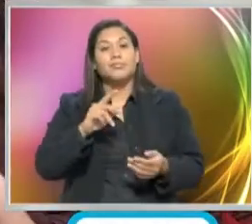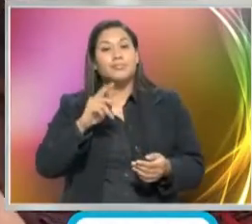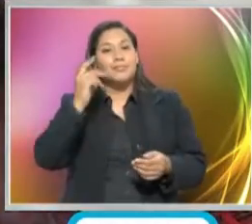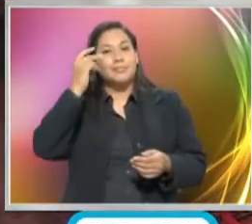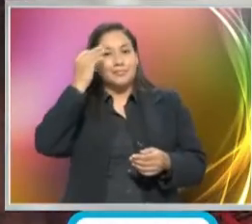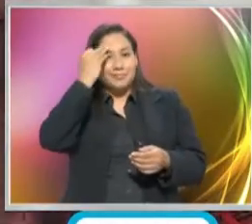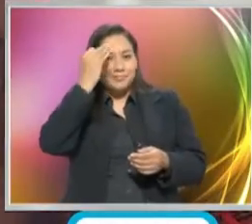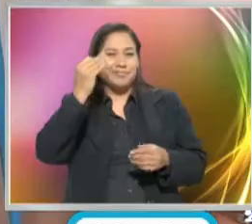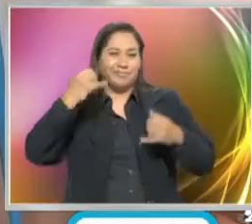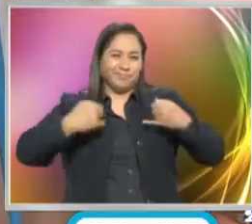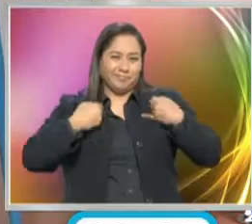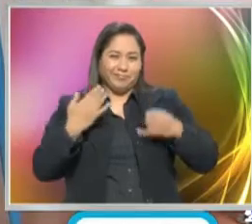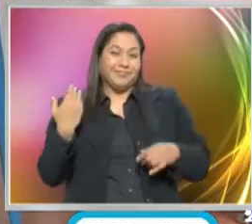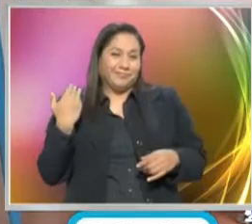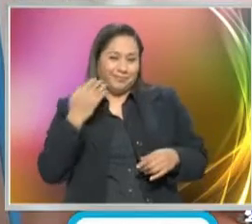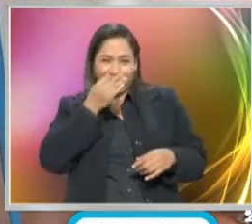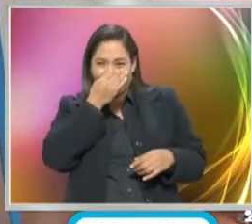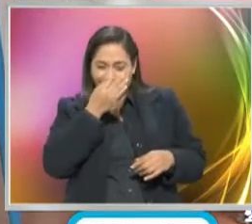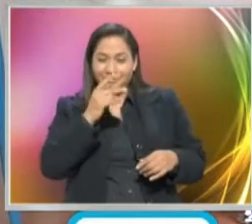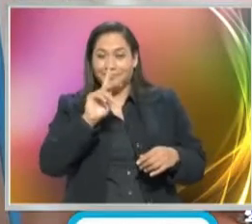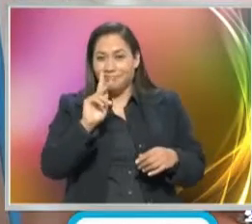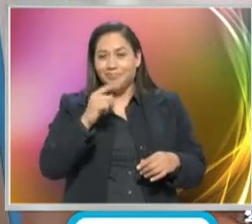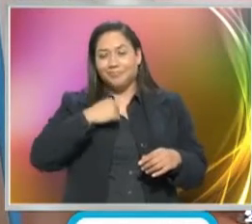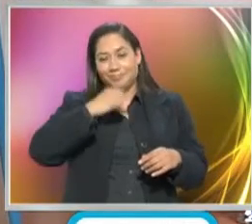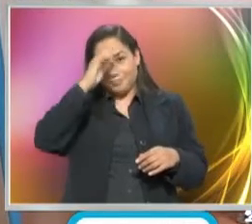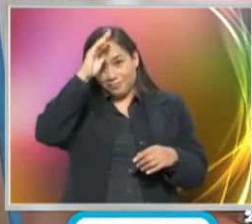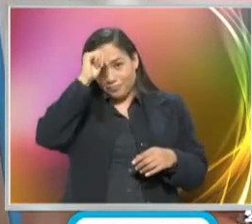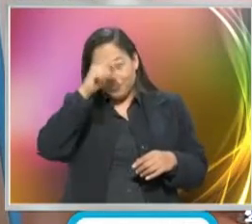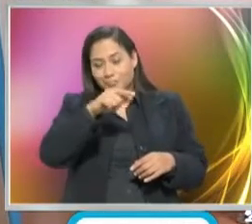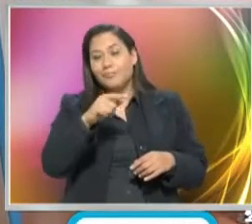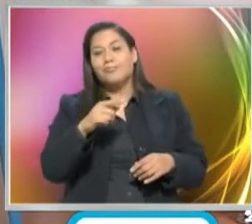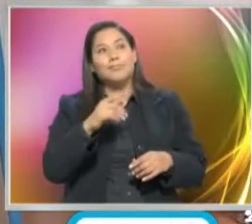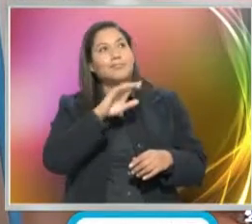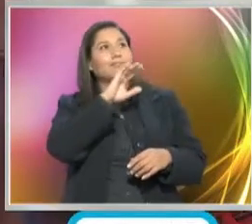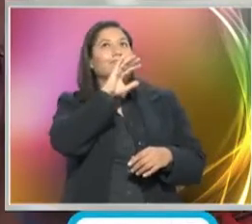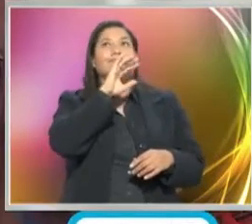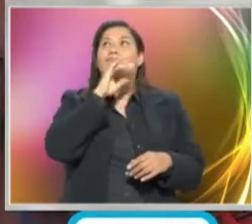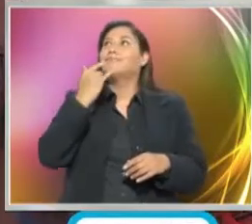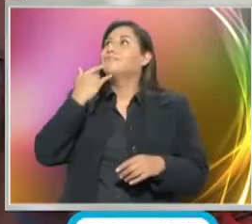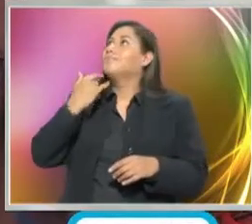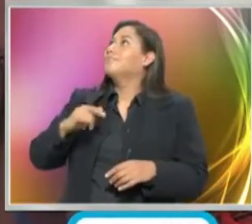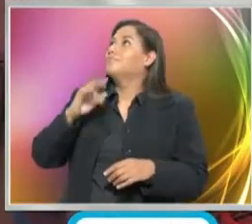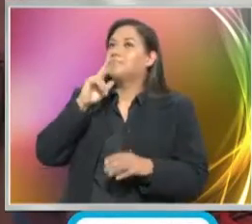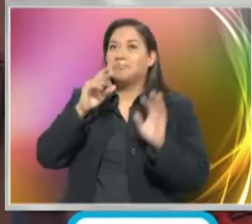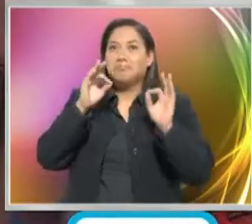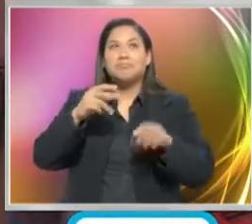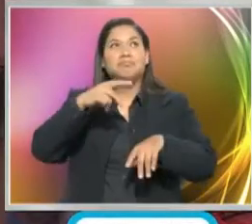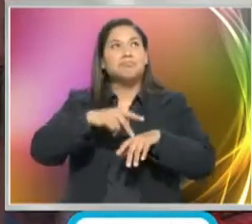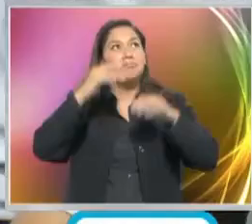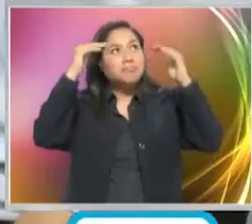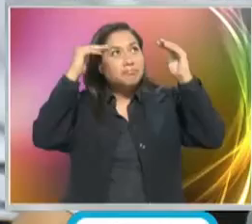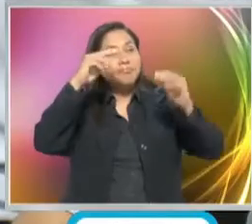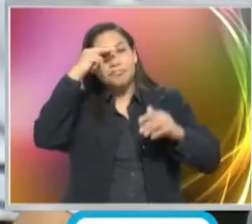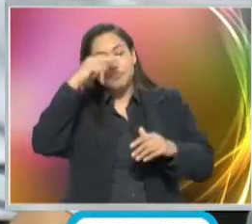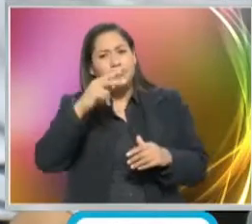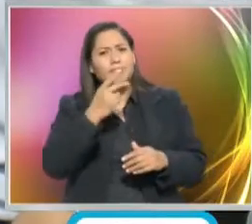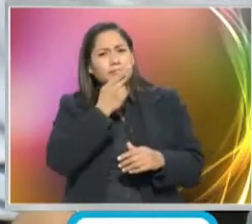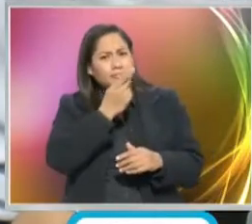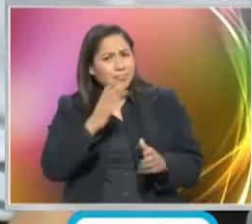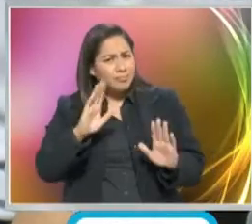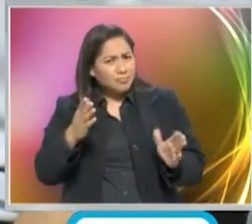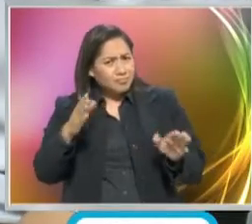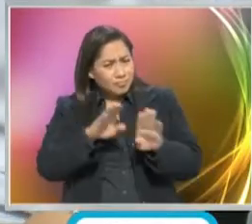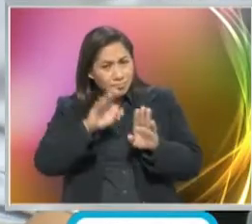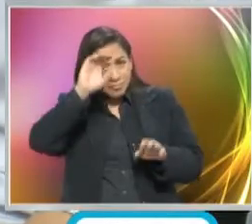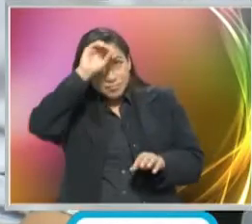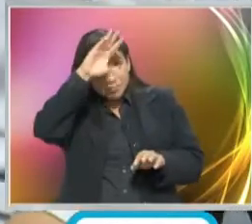tiempos mozos. Hace poquito. Pero me acuerdo que me quedé muy impresionada como las mejores grutas de México. Oye, Claudia, decías que ya están cerradas